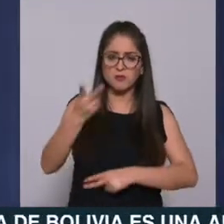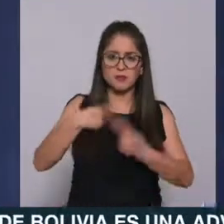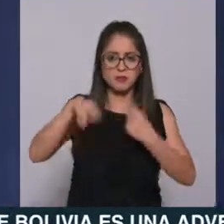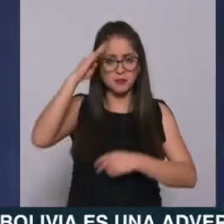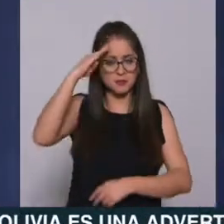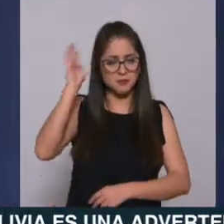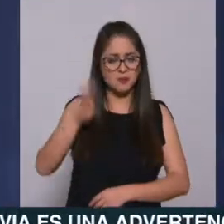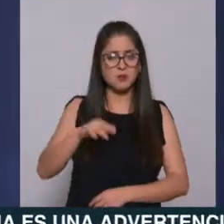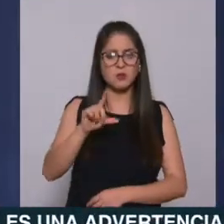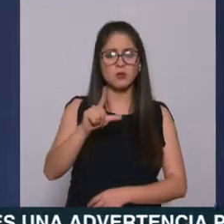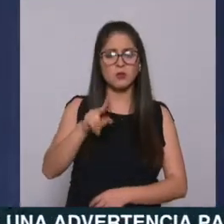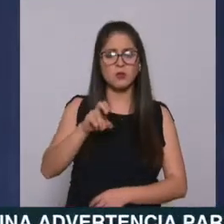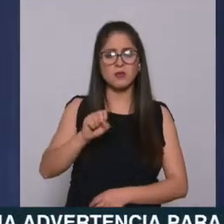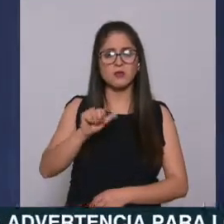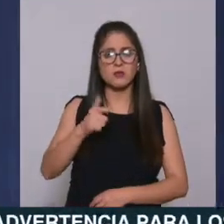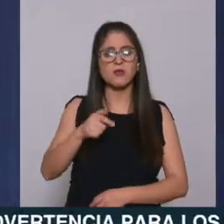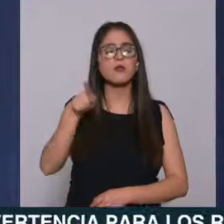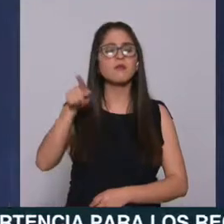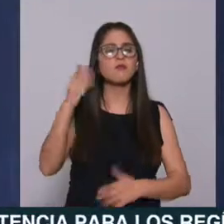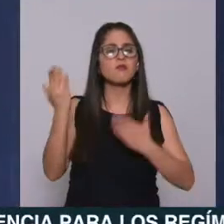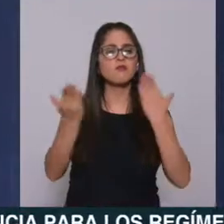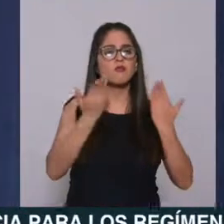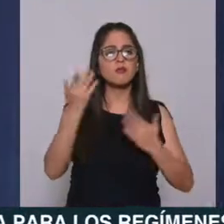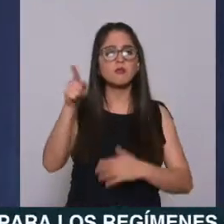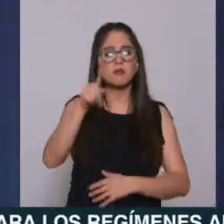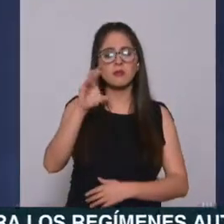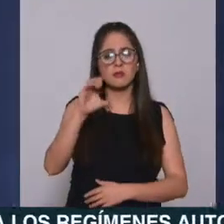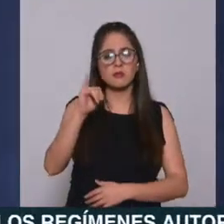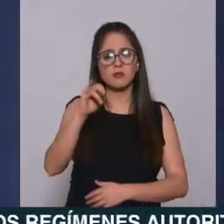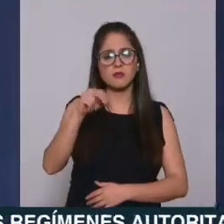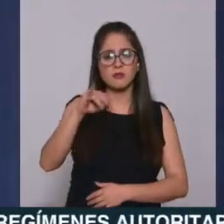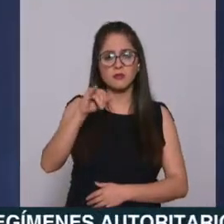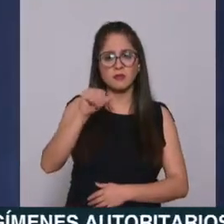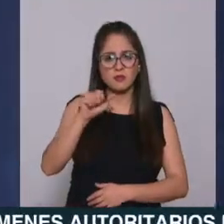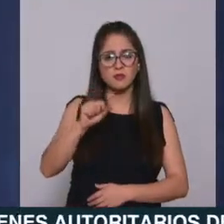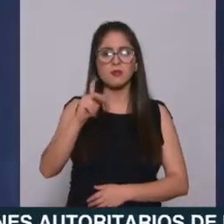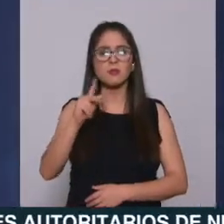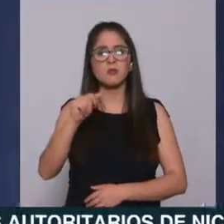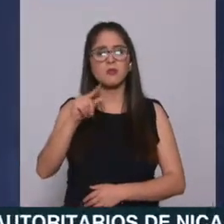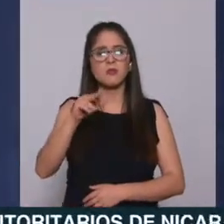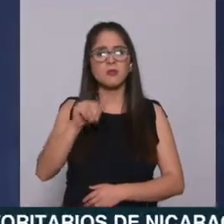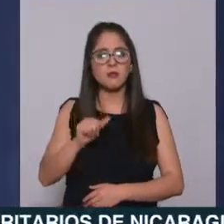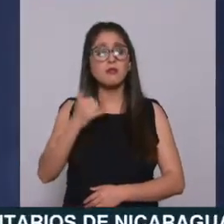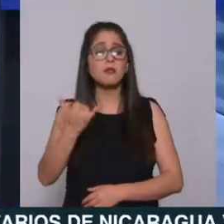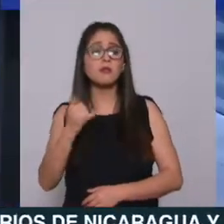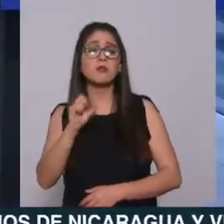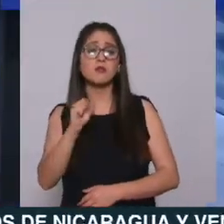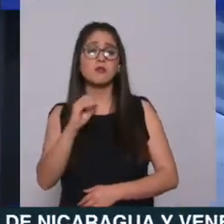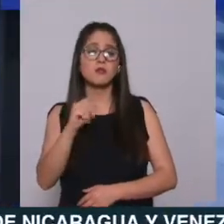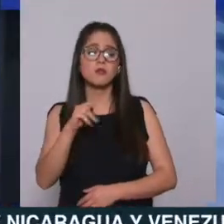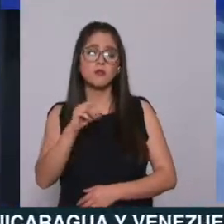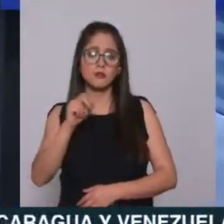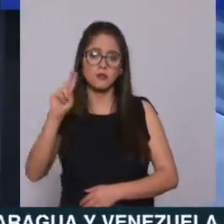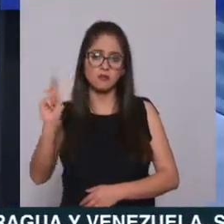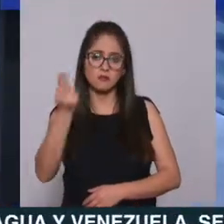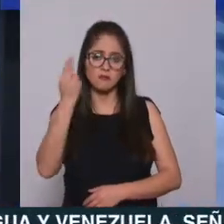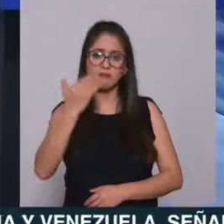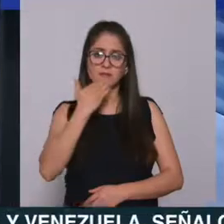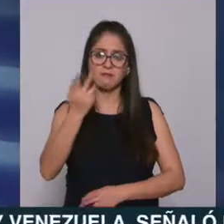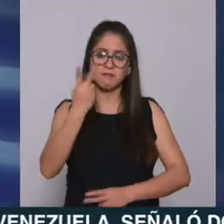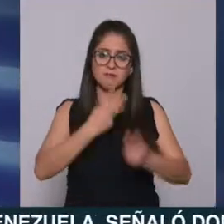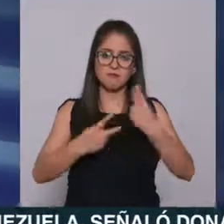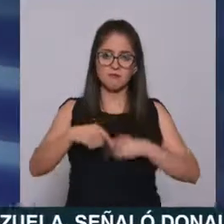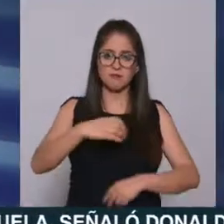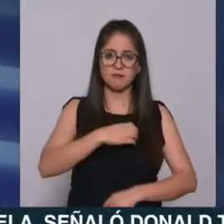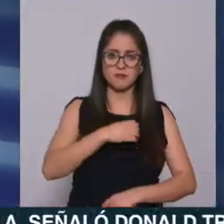Ángel Hurtado. Él es académico de la Facultad de Ciencias Políticas y Sociales de la UNAM. Maestro, bienvenido a Capital 21, ¿cómo le va? ¿Qué tal, Juan?